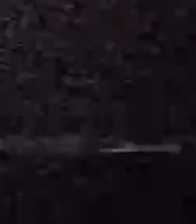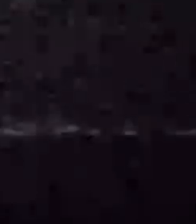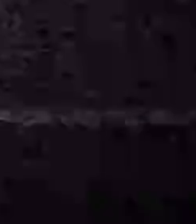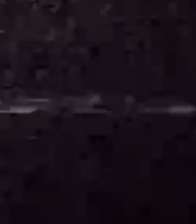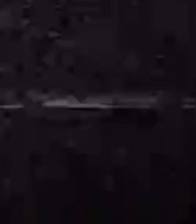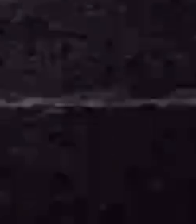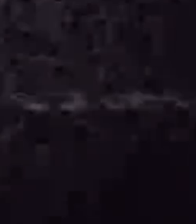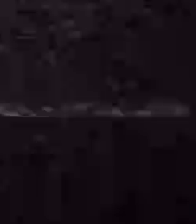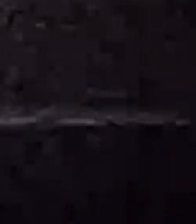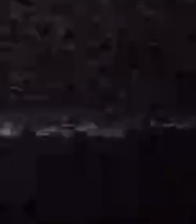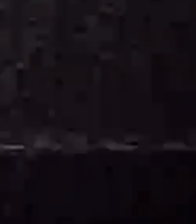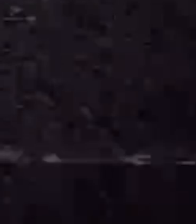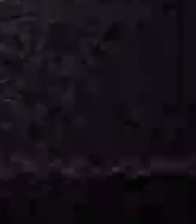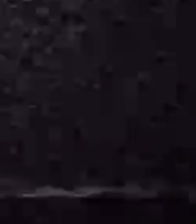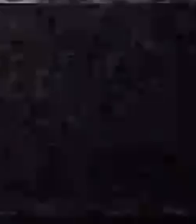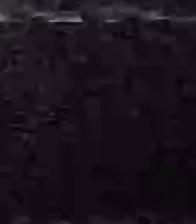Gracias.